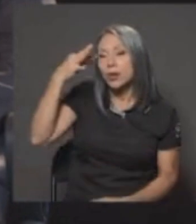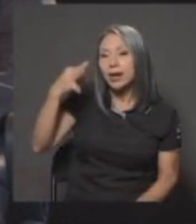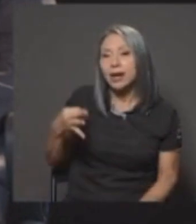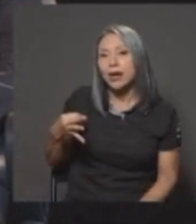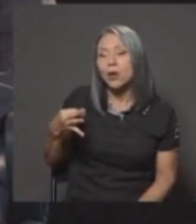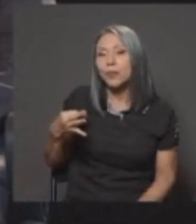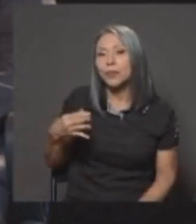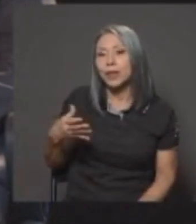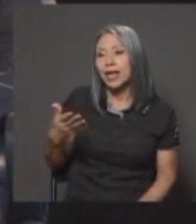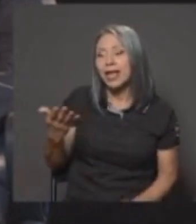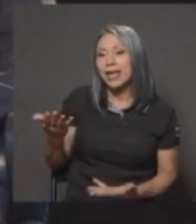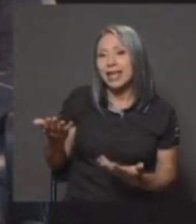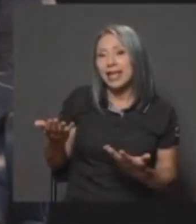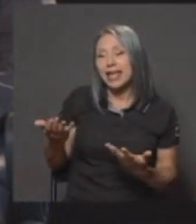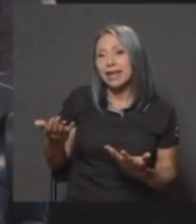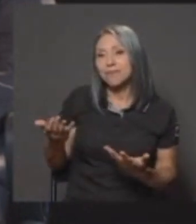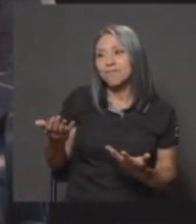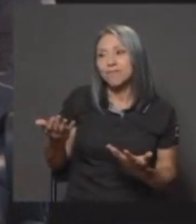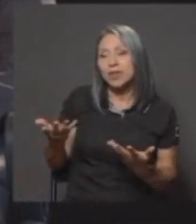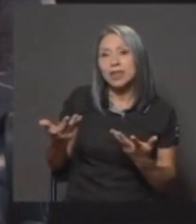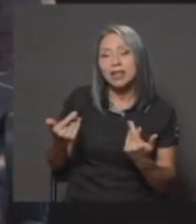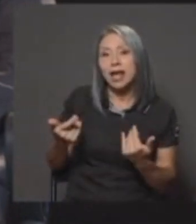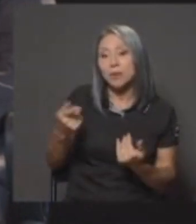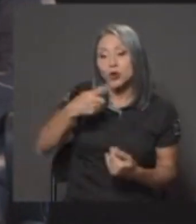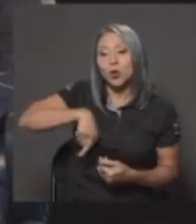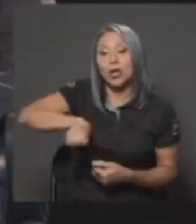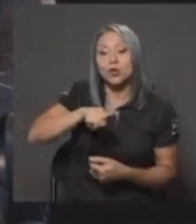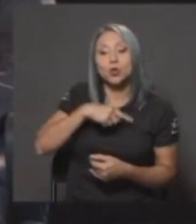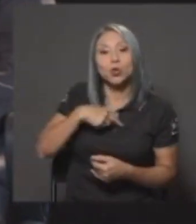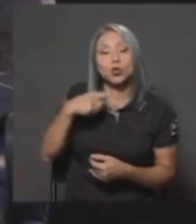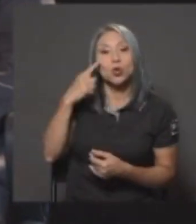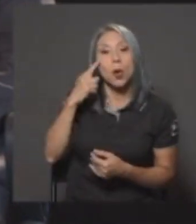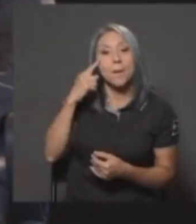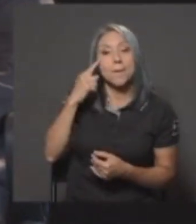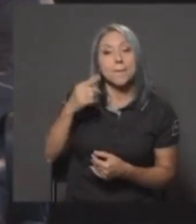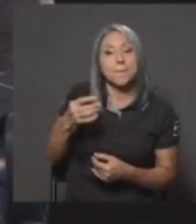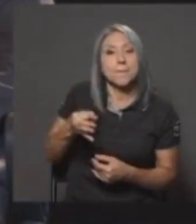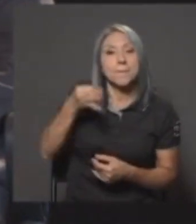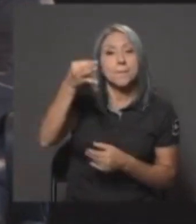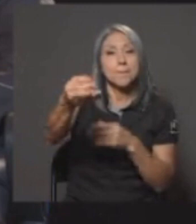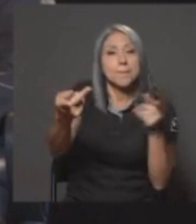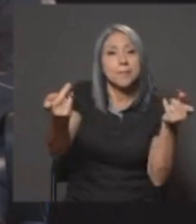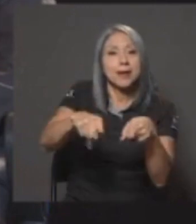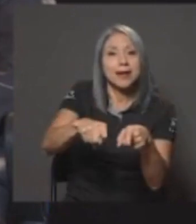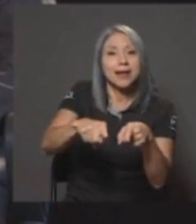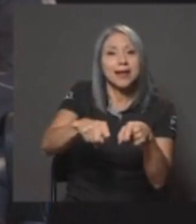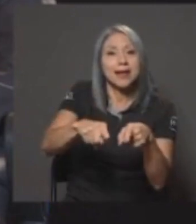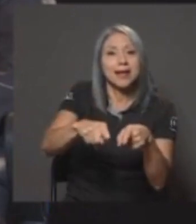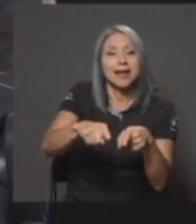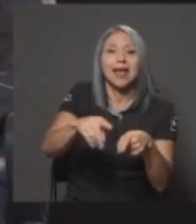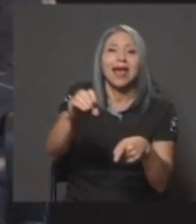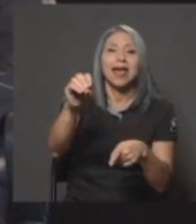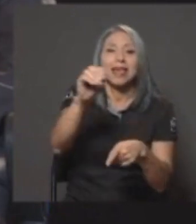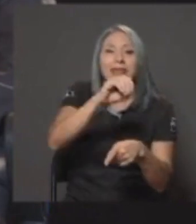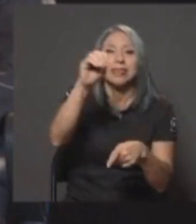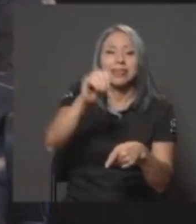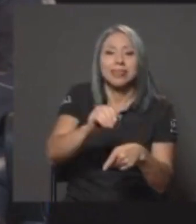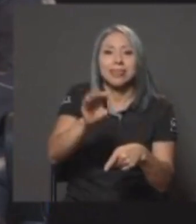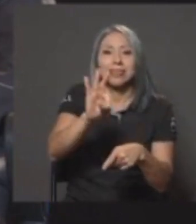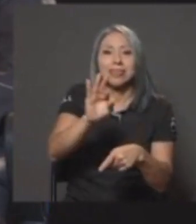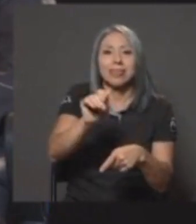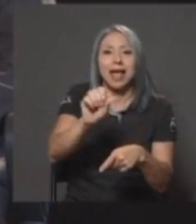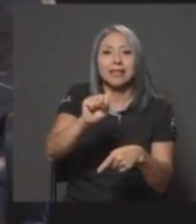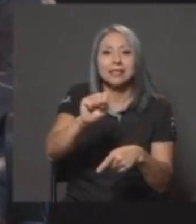creo que digamos, lo que pronosticamos es que la tasa de crecimiento va a bajar. Hay